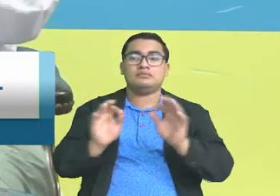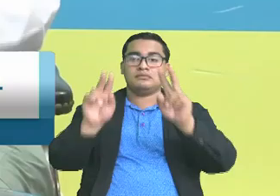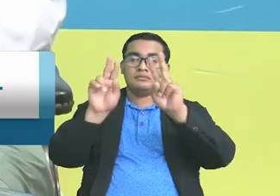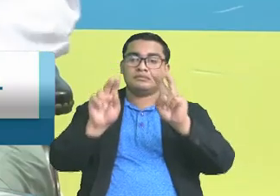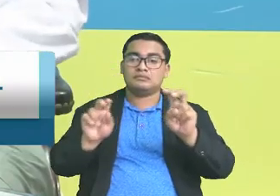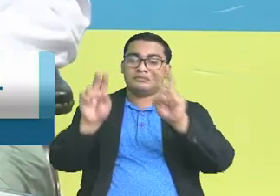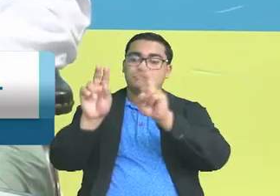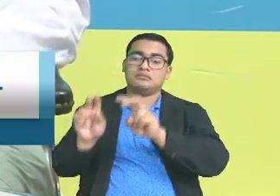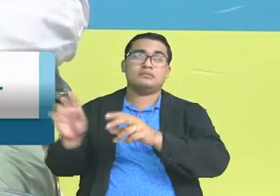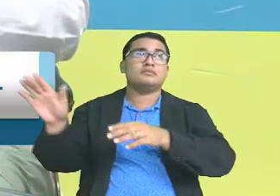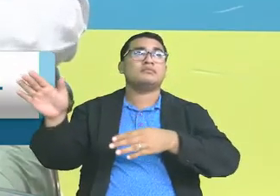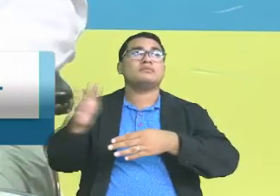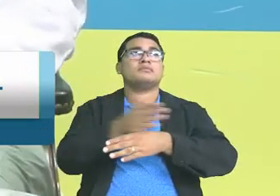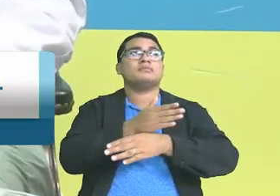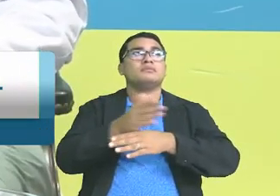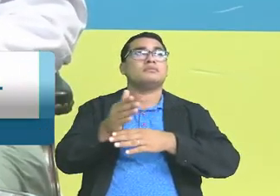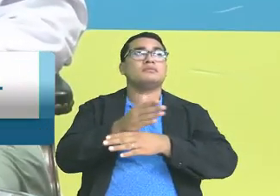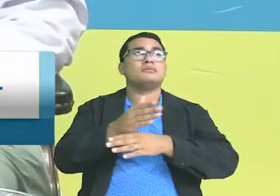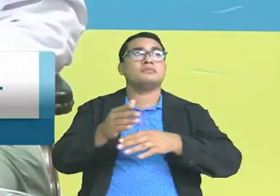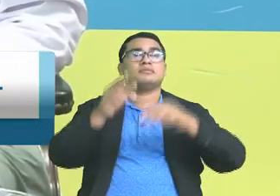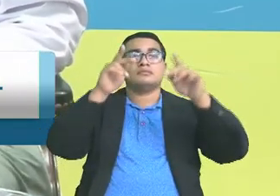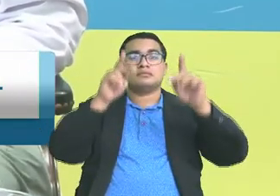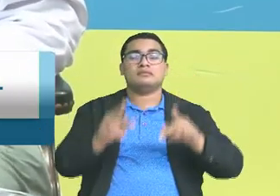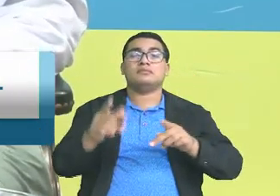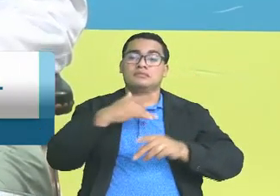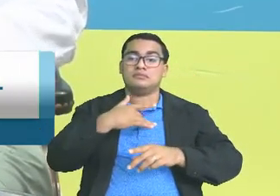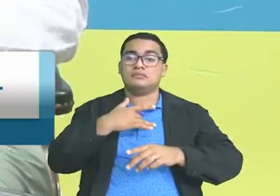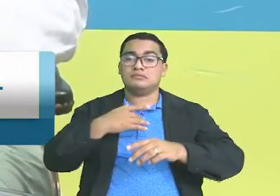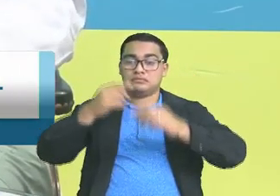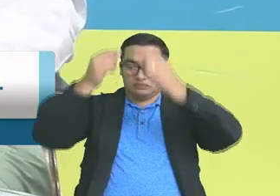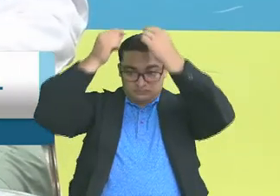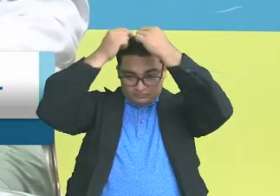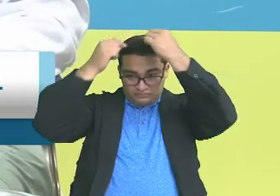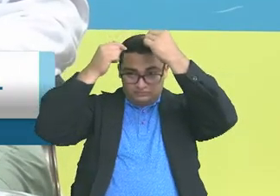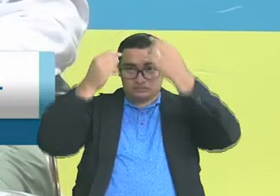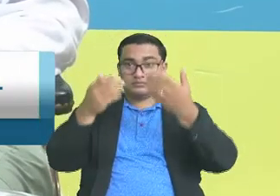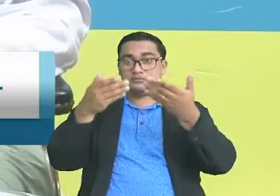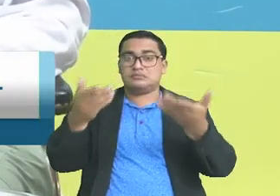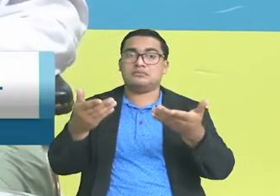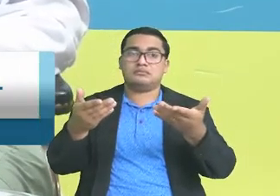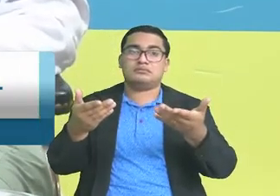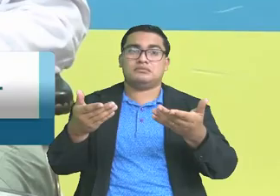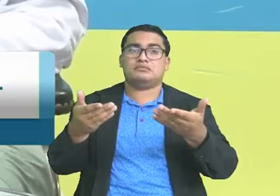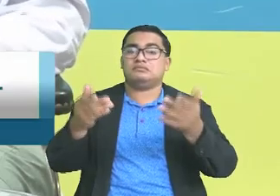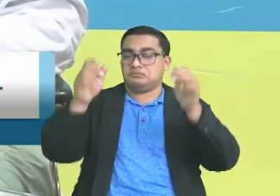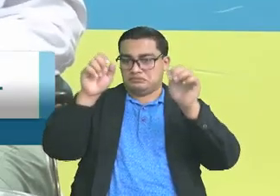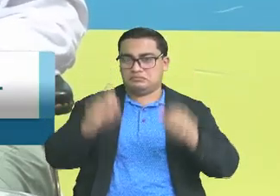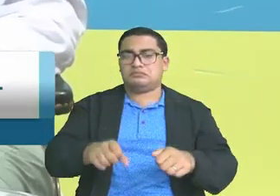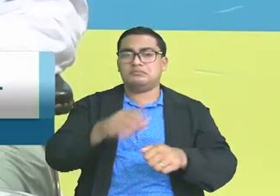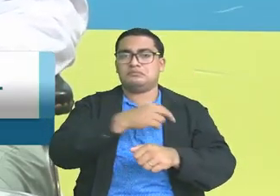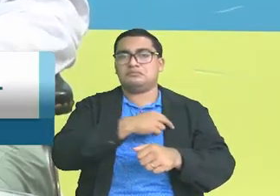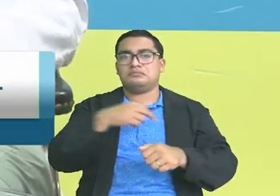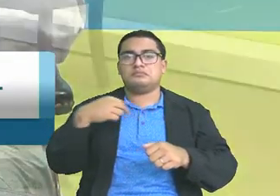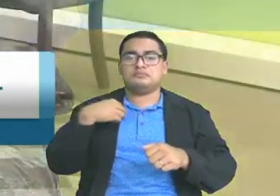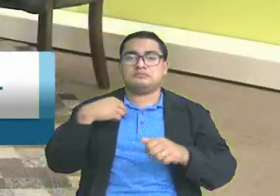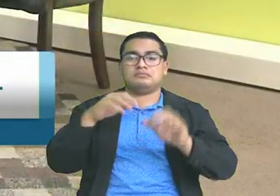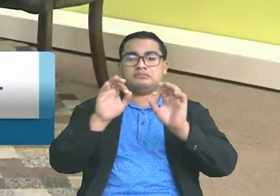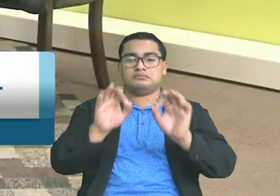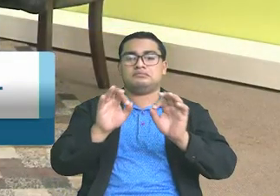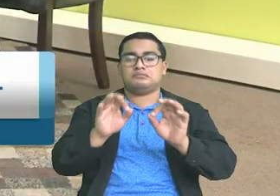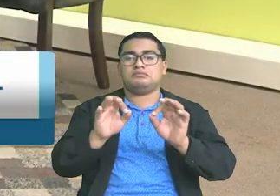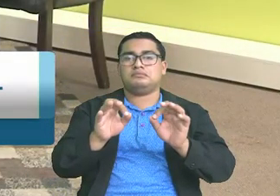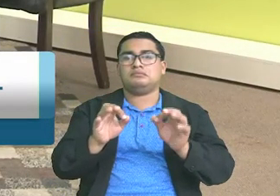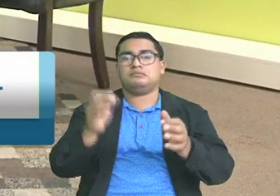Y eso es lo importante, es decir, porque si el paciente necesita la cirugía, obviamente... Y si se puede, pues, si se puede hacer y es candidato,